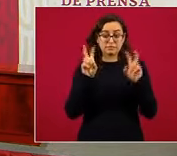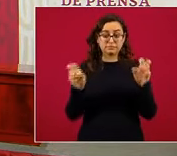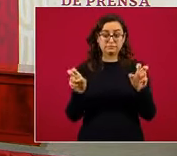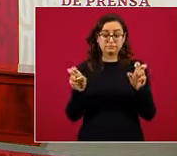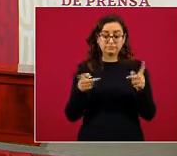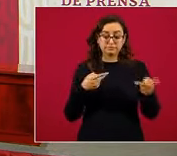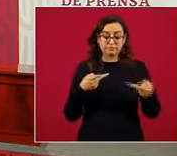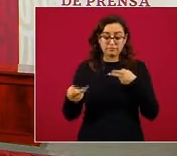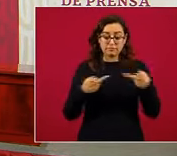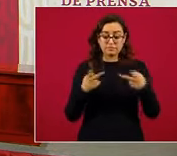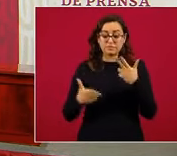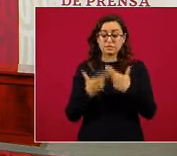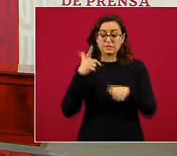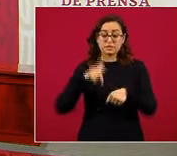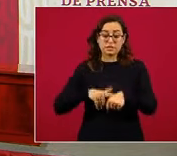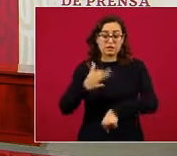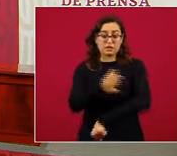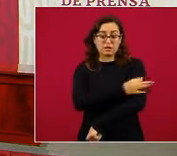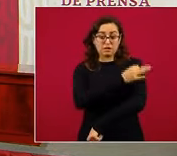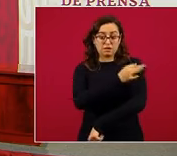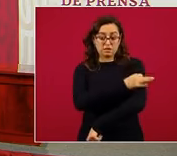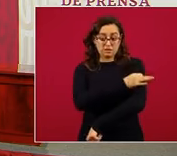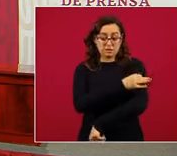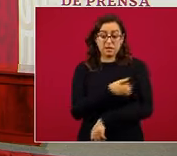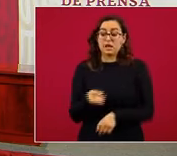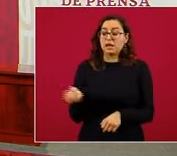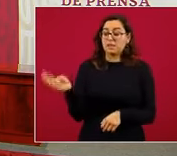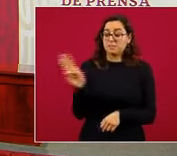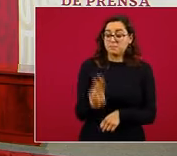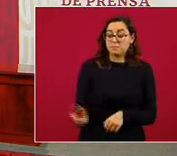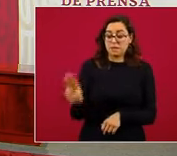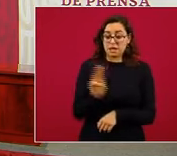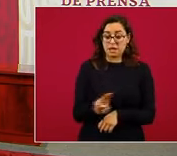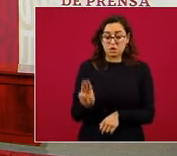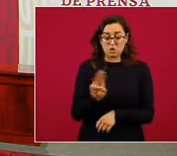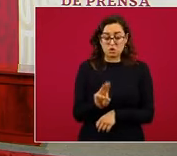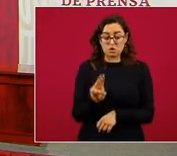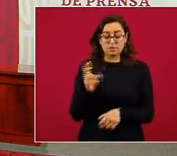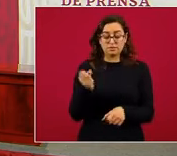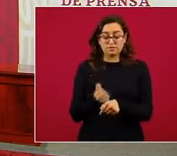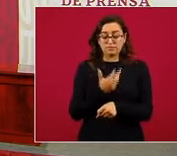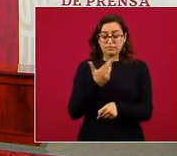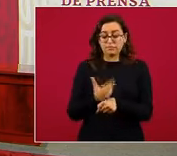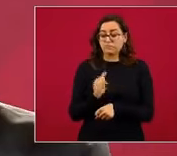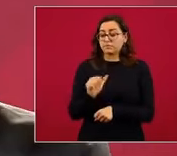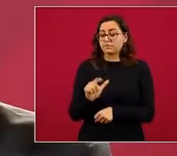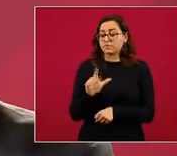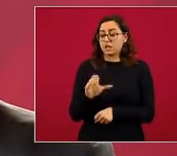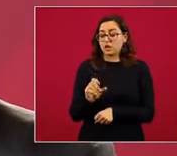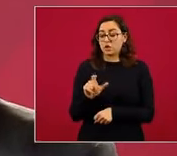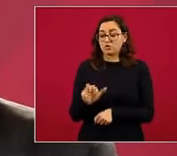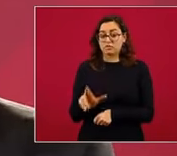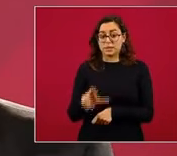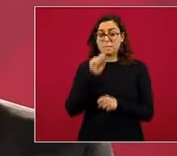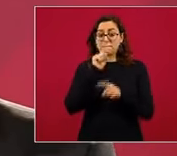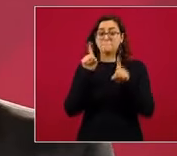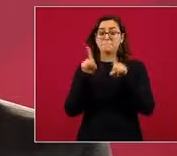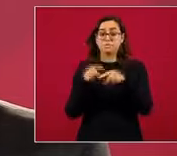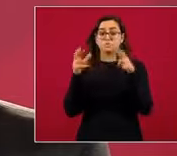El miércoles, el doctor Alcocer, nuestro secretario de Salud, ha convocado una sesión extraordinaria del Consejo Nacional de